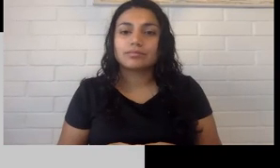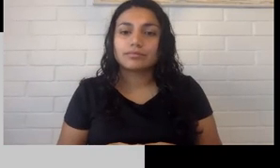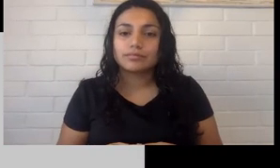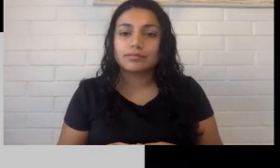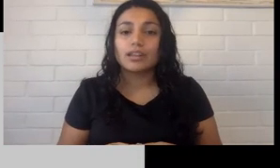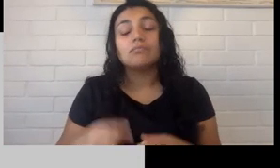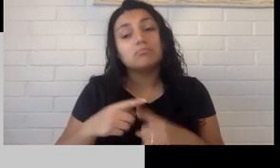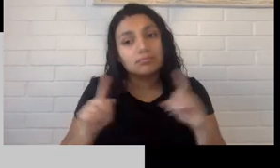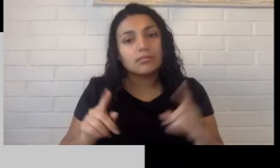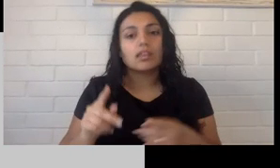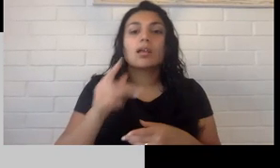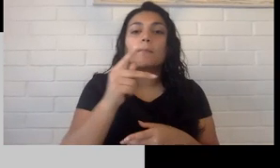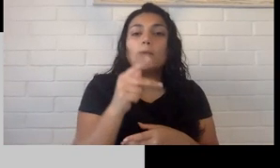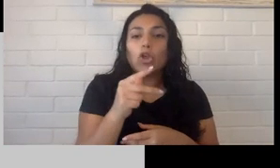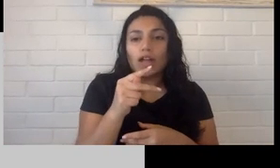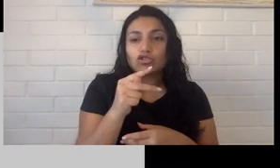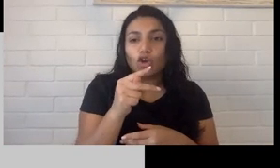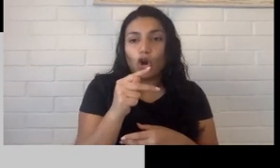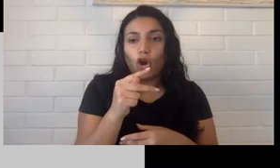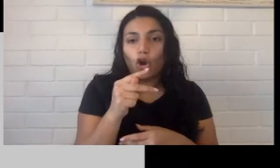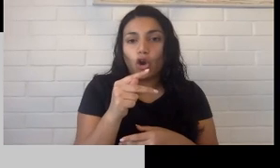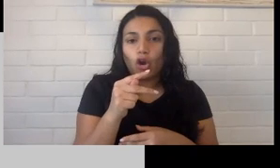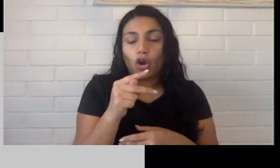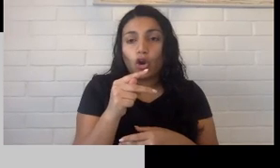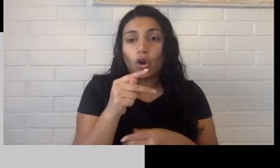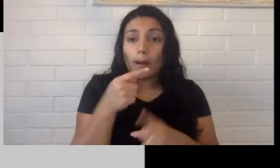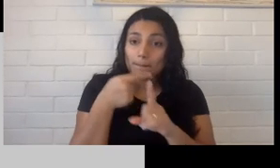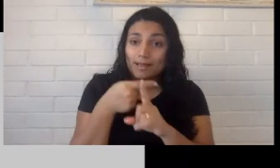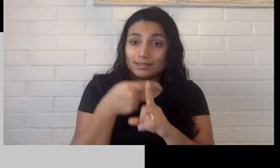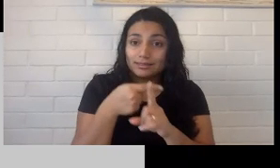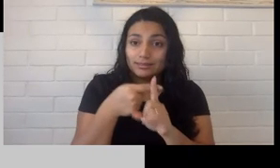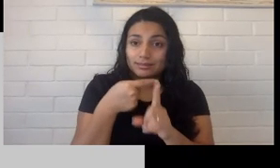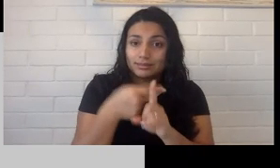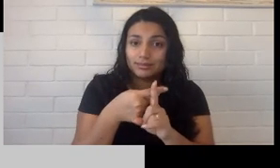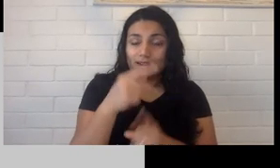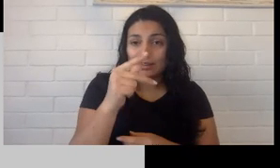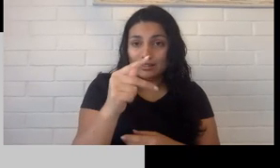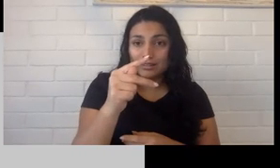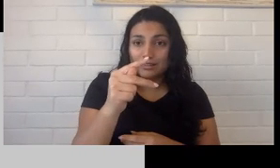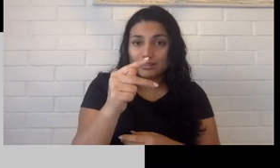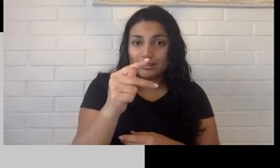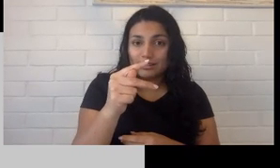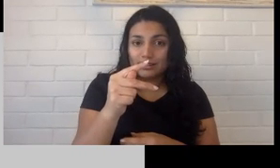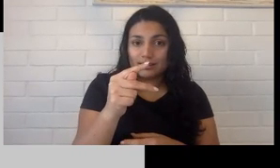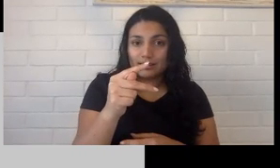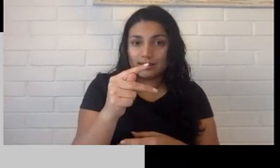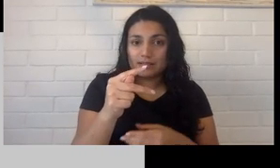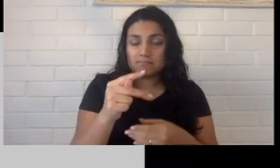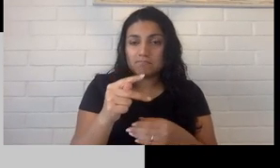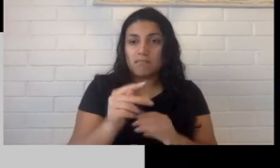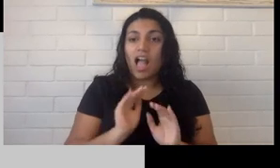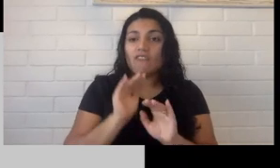el ion potasio existe un gradiente de concentración a favor para la salida de